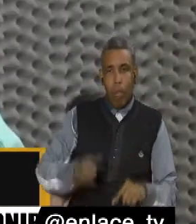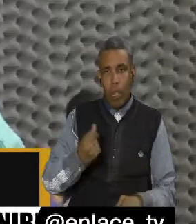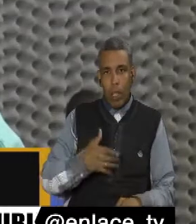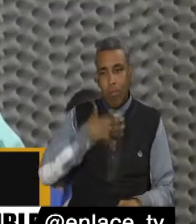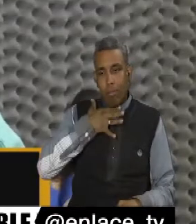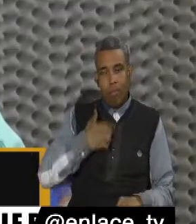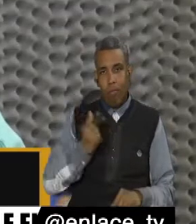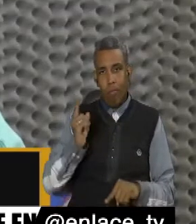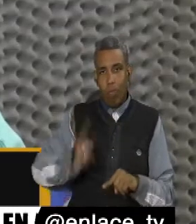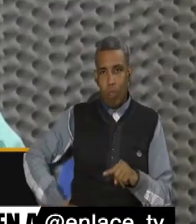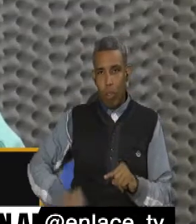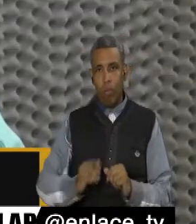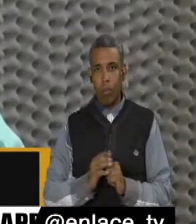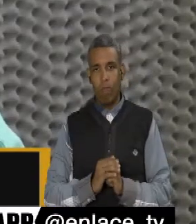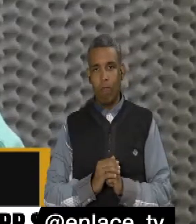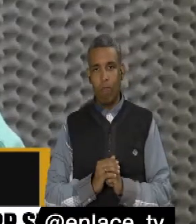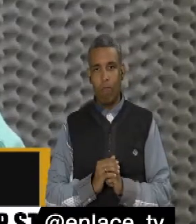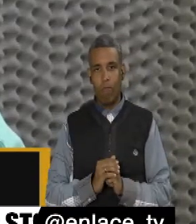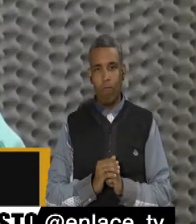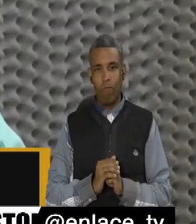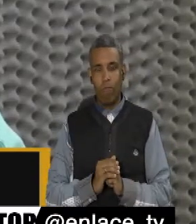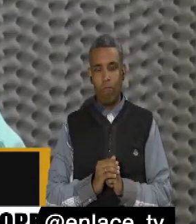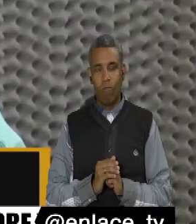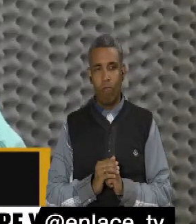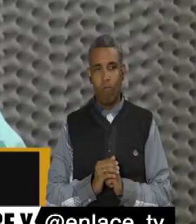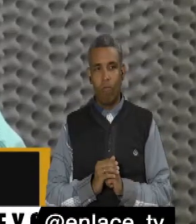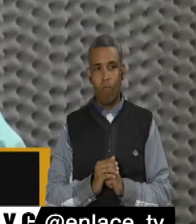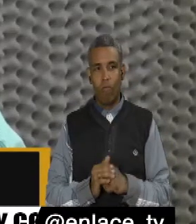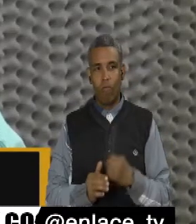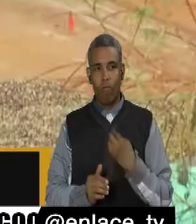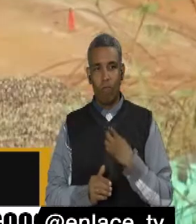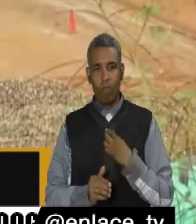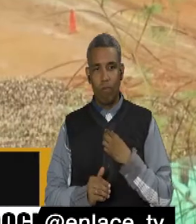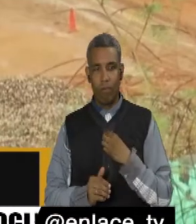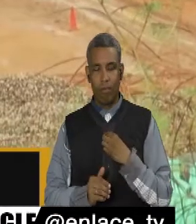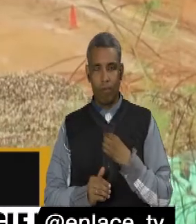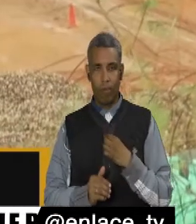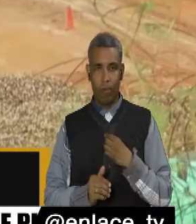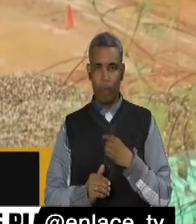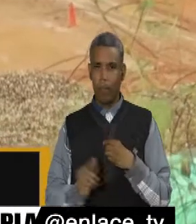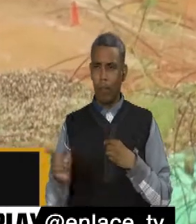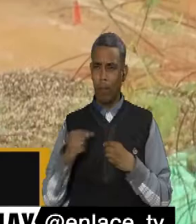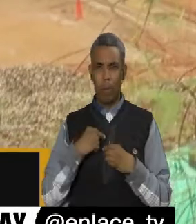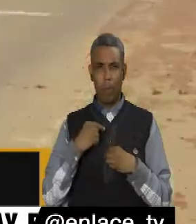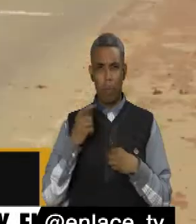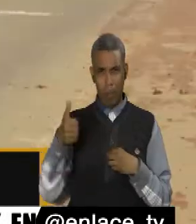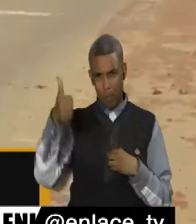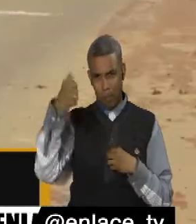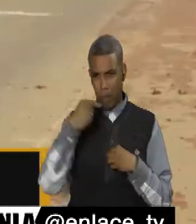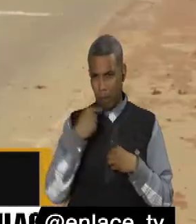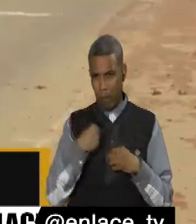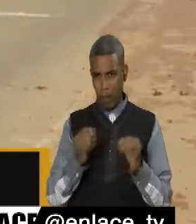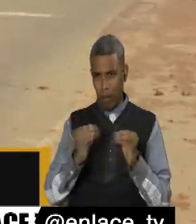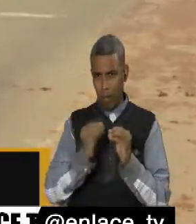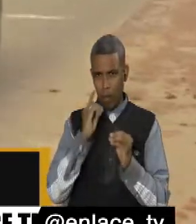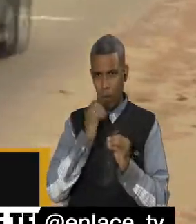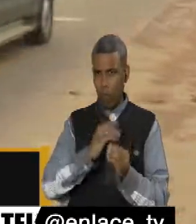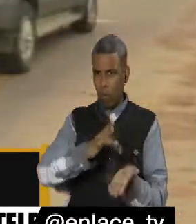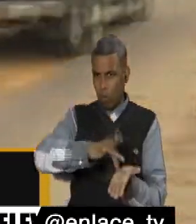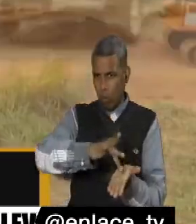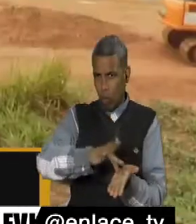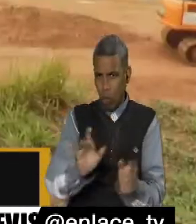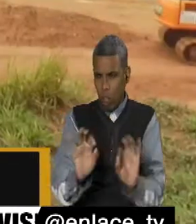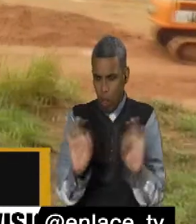proyecto y la cual no estábamos en capacidad de aceptar. Indicó el ejecutivo que Mota Engil no tiene deuda con proveedor